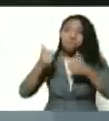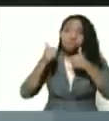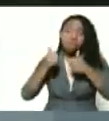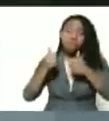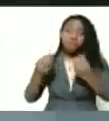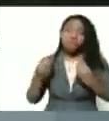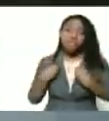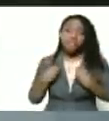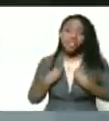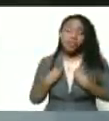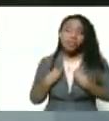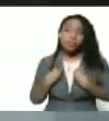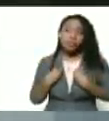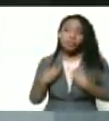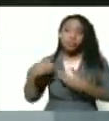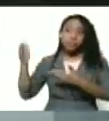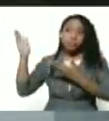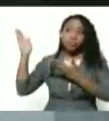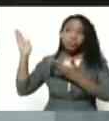Bien vividos.